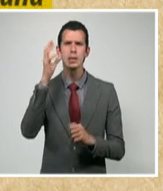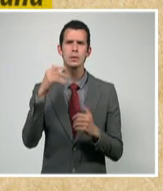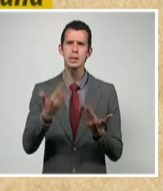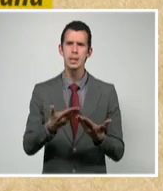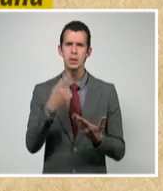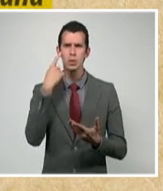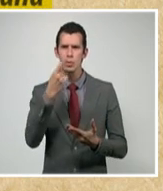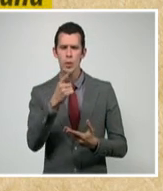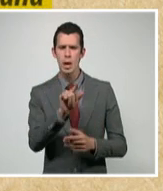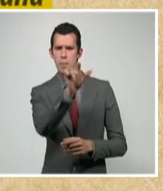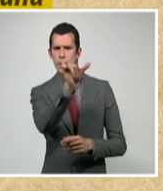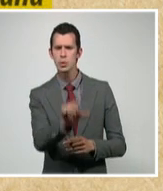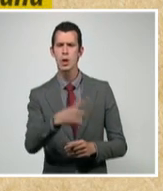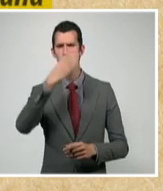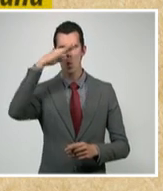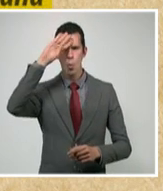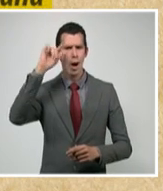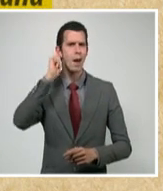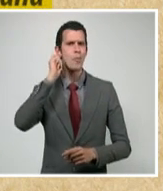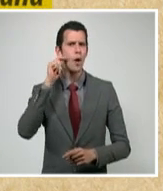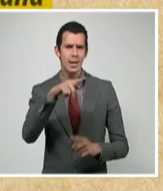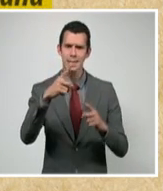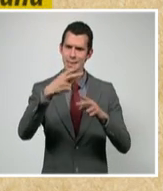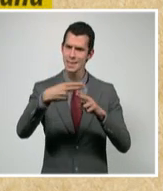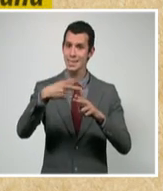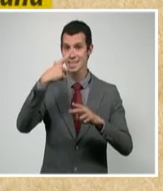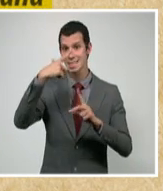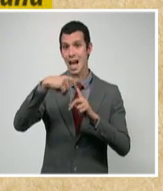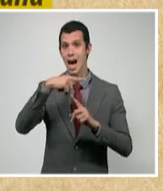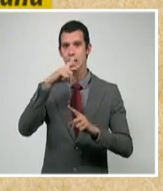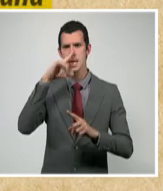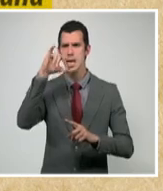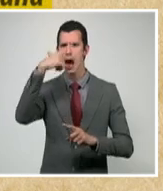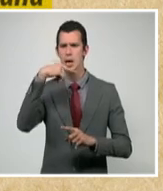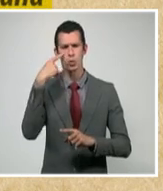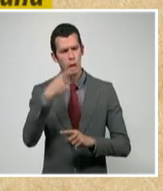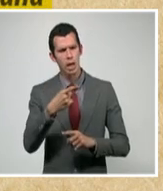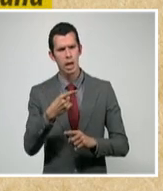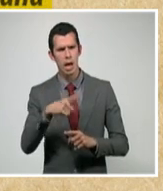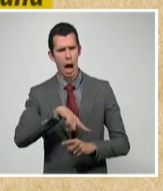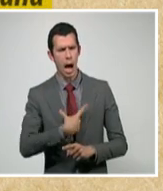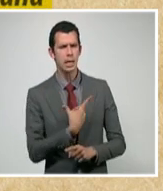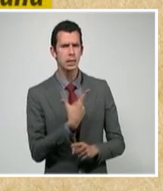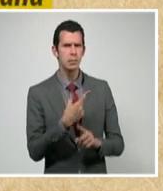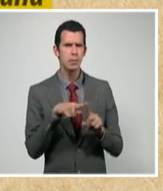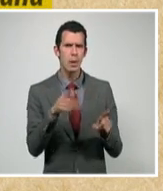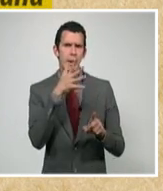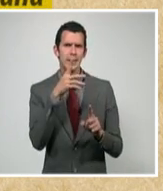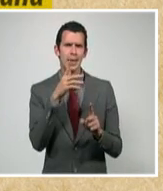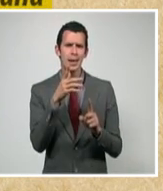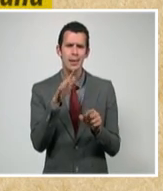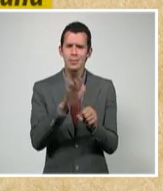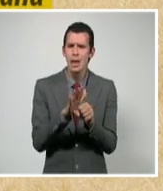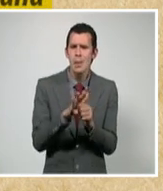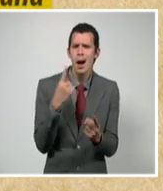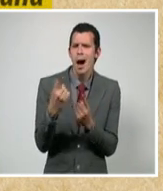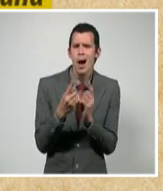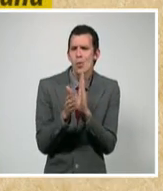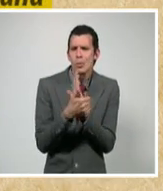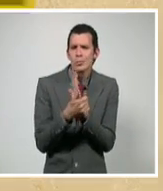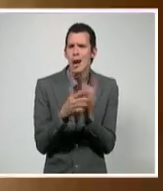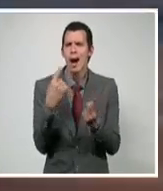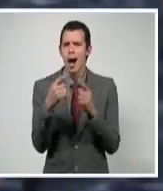la performer cubana también podría ser una estrategia para llamar la atención. Tiene un afán de ser